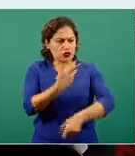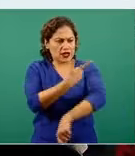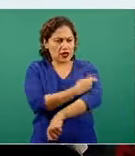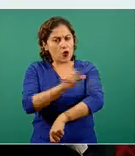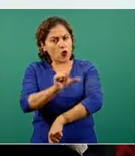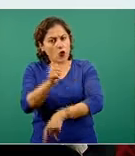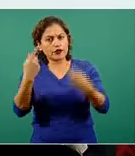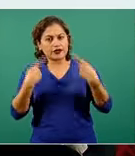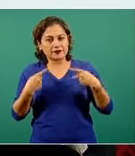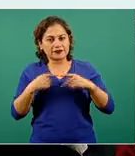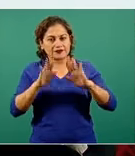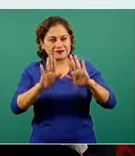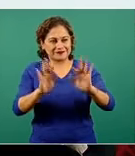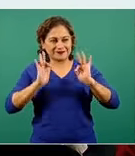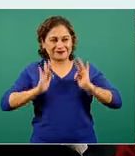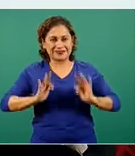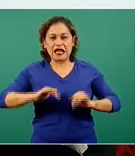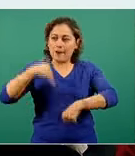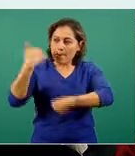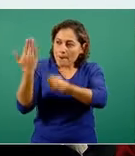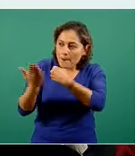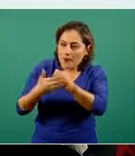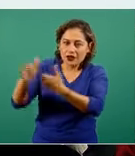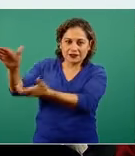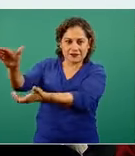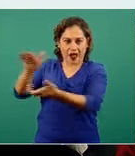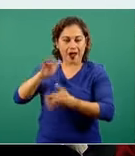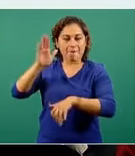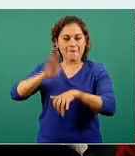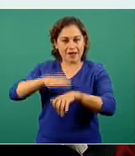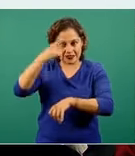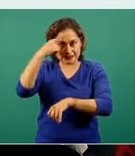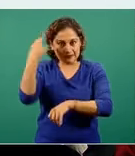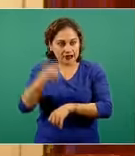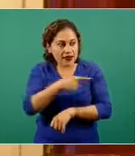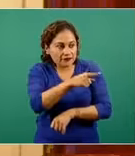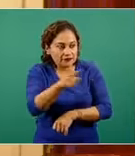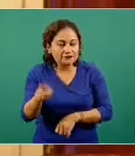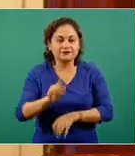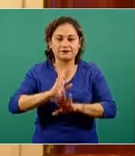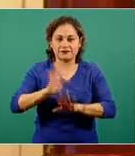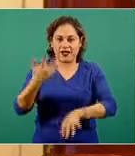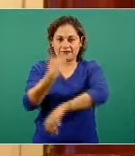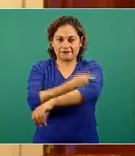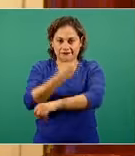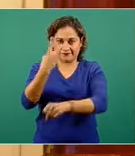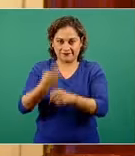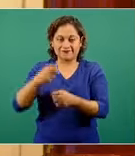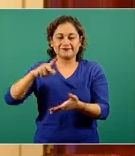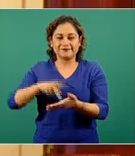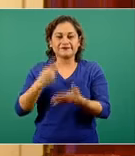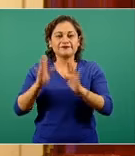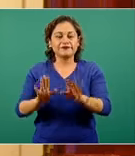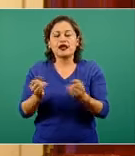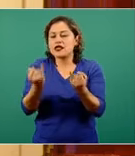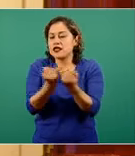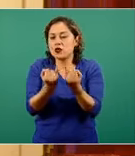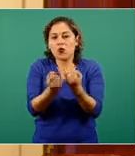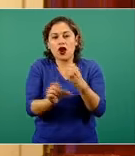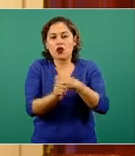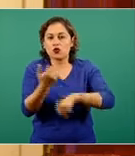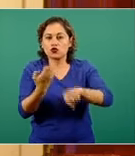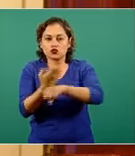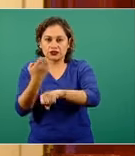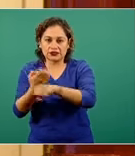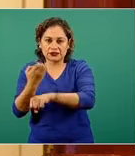que les va a tocar esas primeras semanas de febrero. Pero así también otras entidades que habían todavía empezado